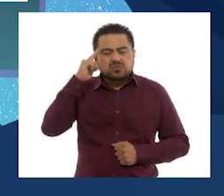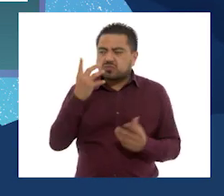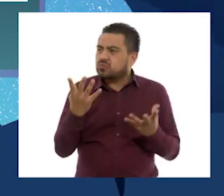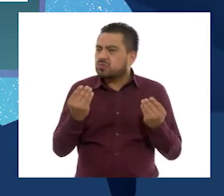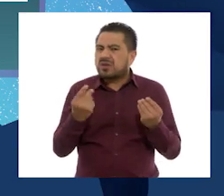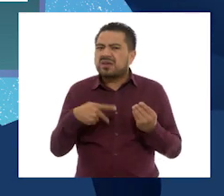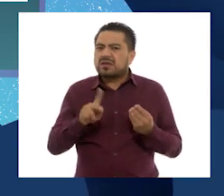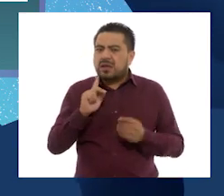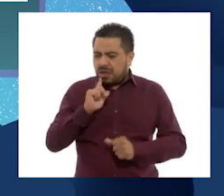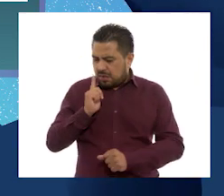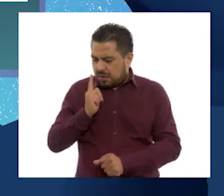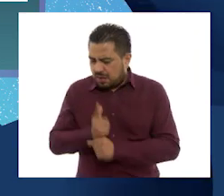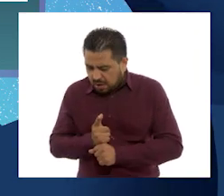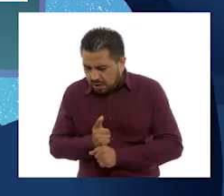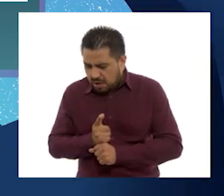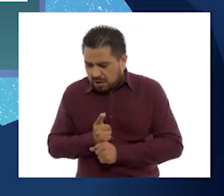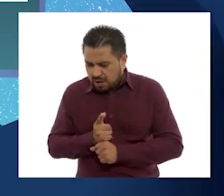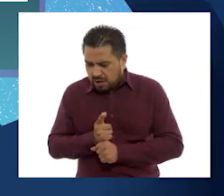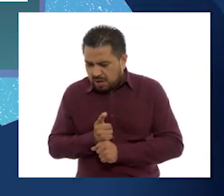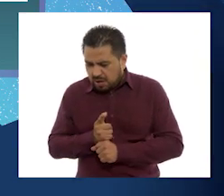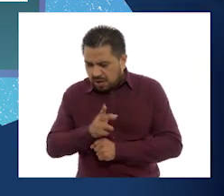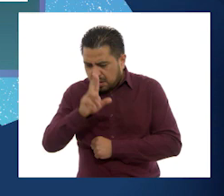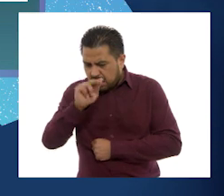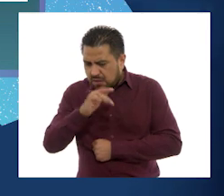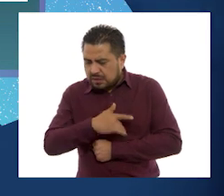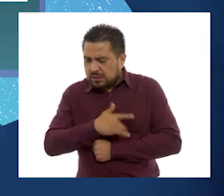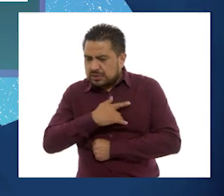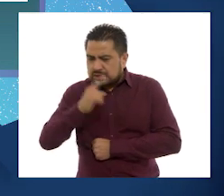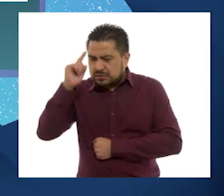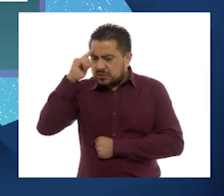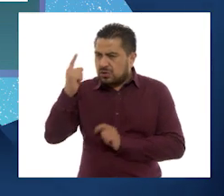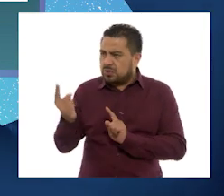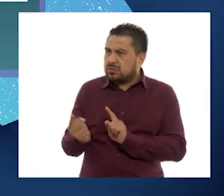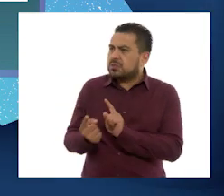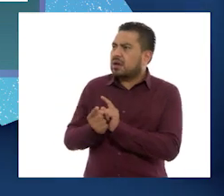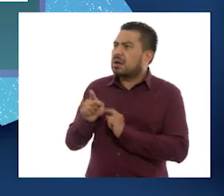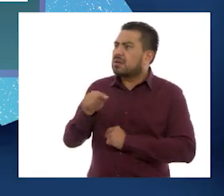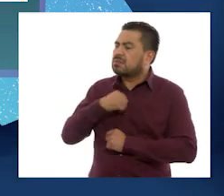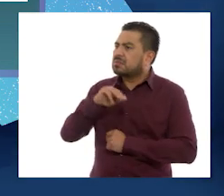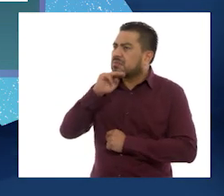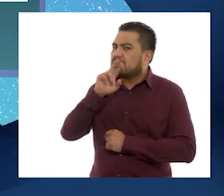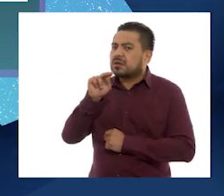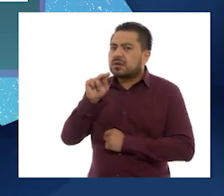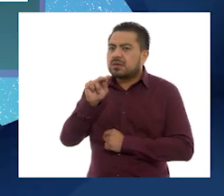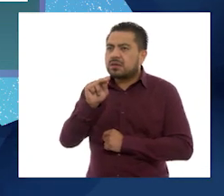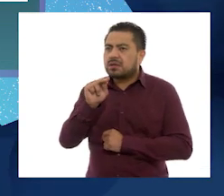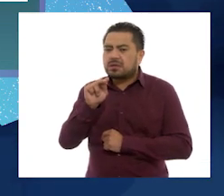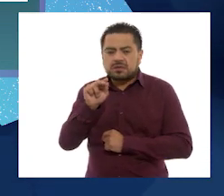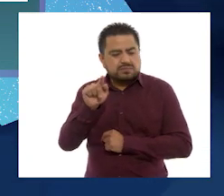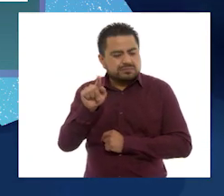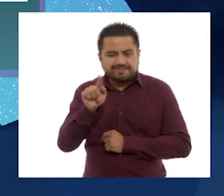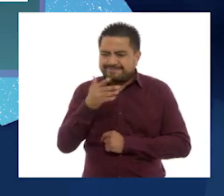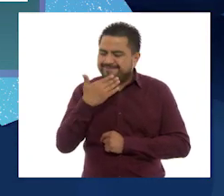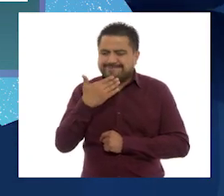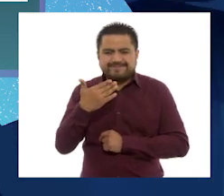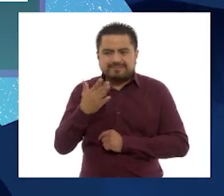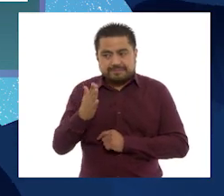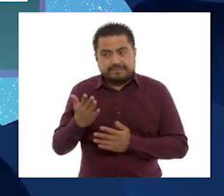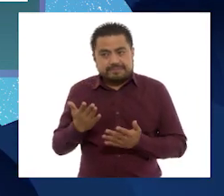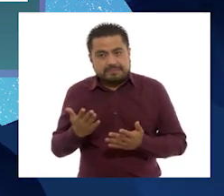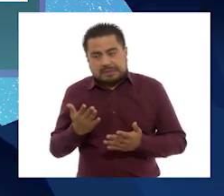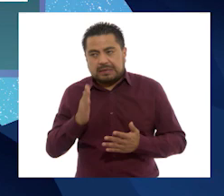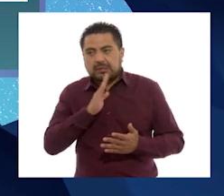pero ya me di cuenta que no estoy enojada con ella. Sí, y no obtuviste nada bueno por estar